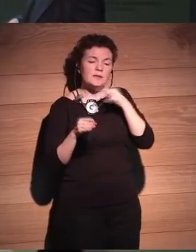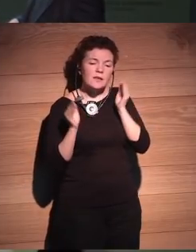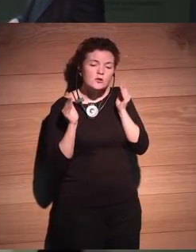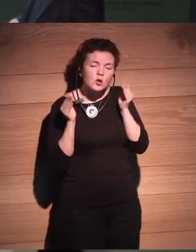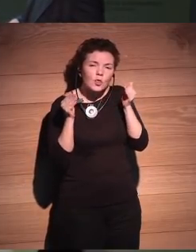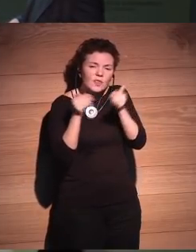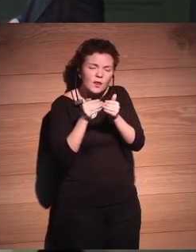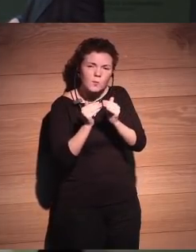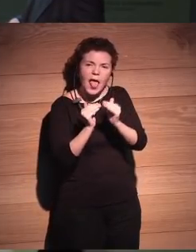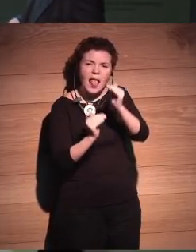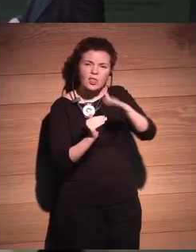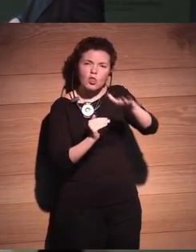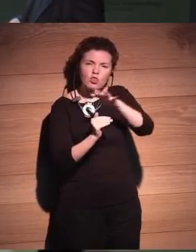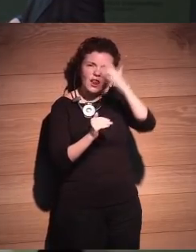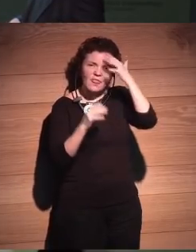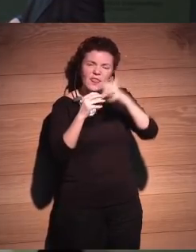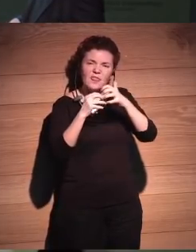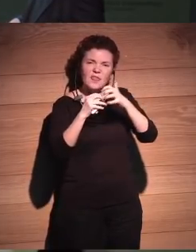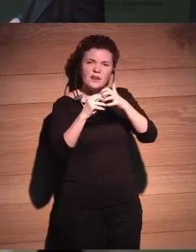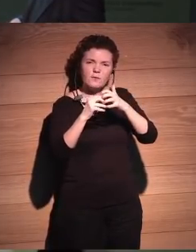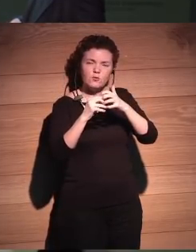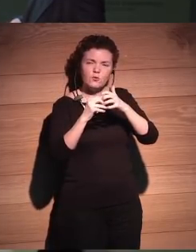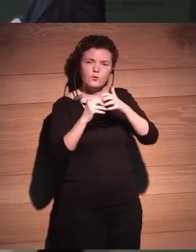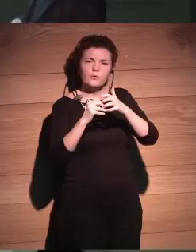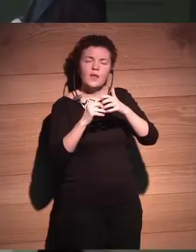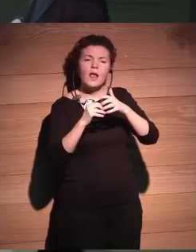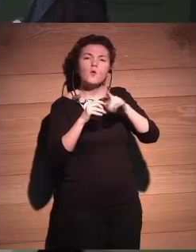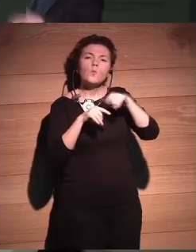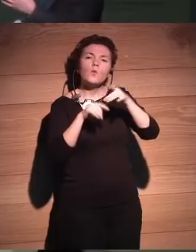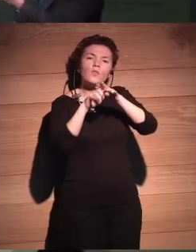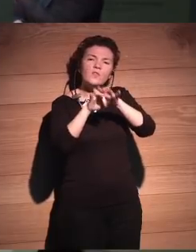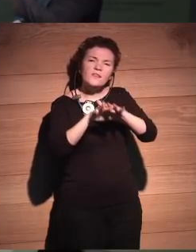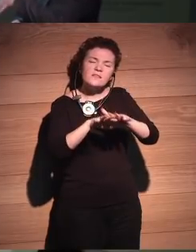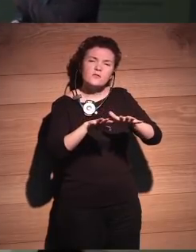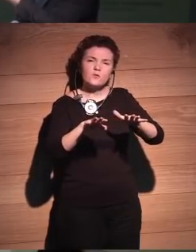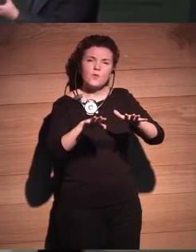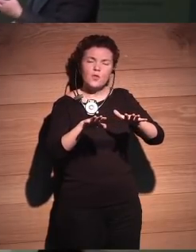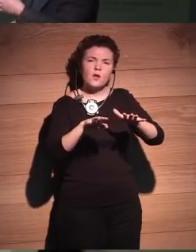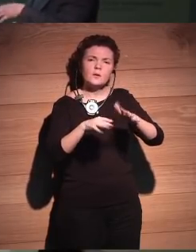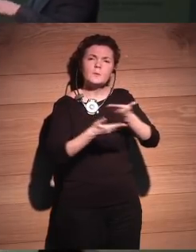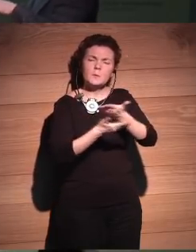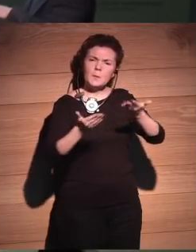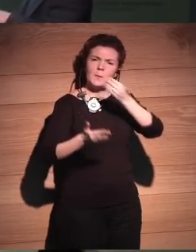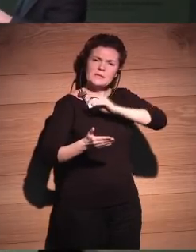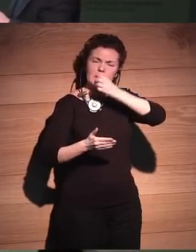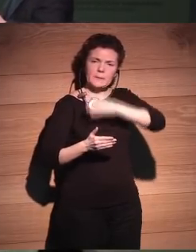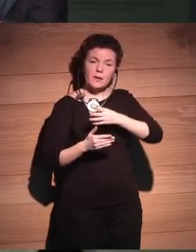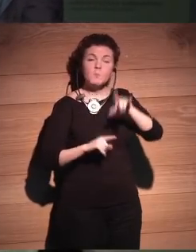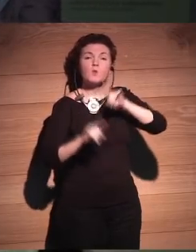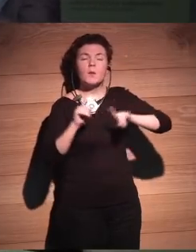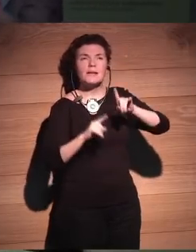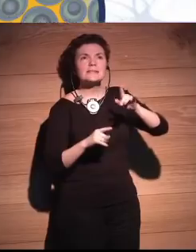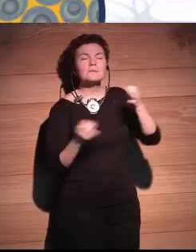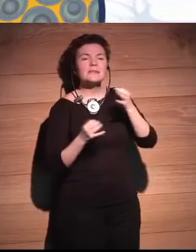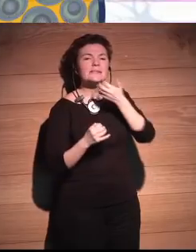concentraciones muy altas en zonas del cerebro, pues la distribución es muy fiable. Algunos de los problemas es que cuando